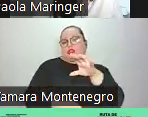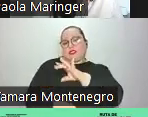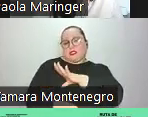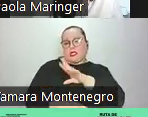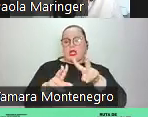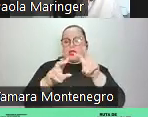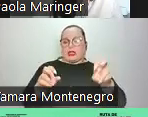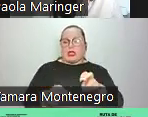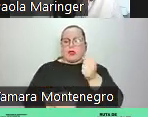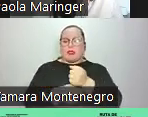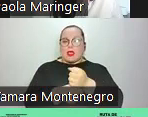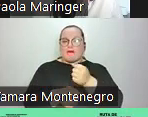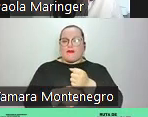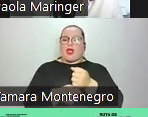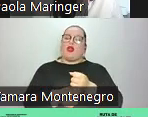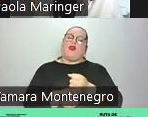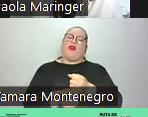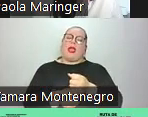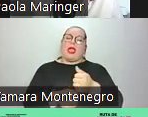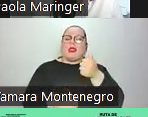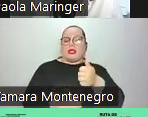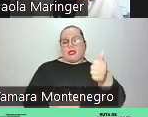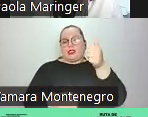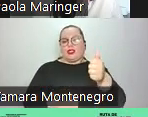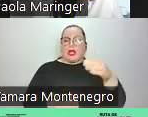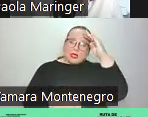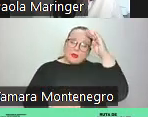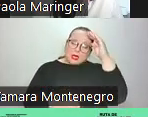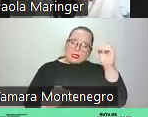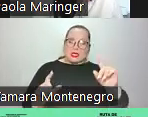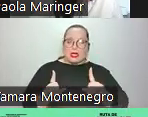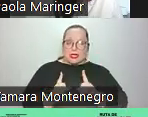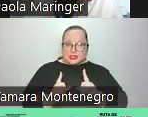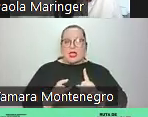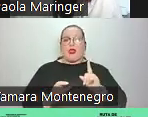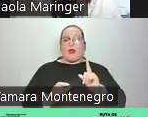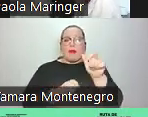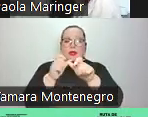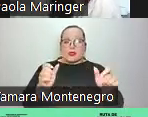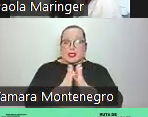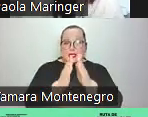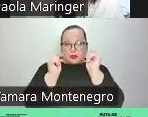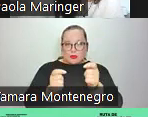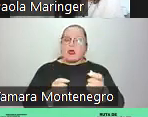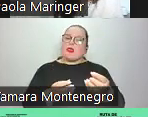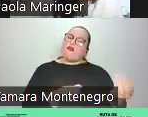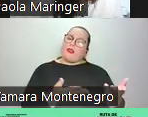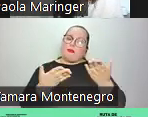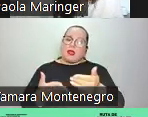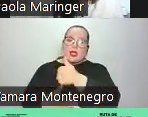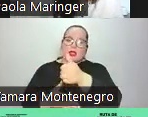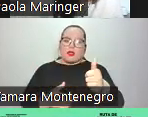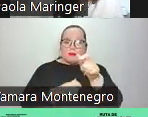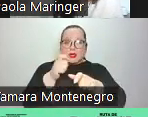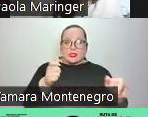perteneciente a la Dirección de Experiencia de Estudiantes y Egresados. En nombre de esta dirección, les doy la más cordial bienvenida a este ciclo de charlas interactivas, lo que